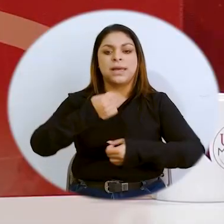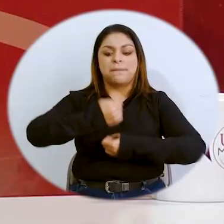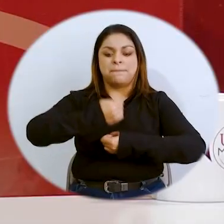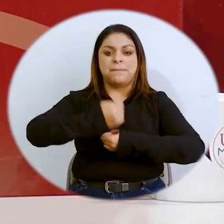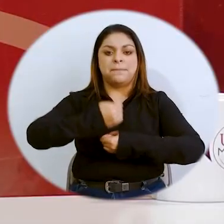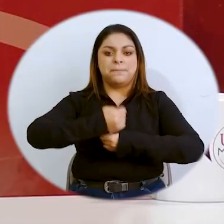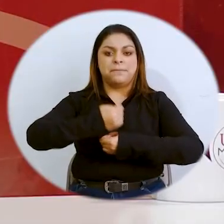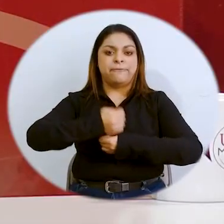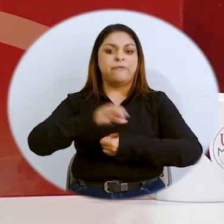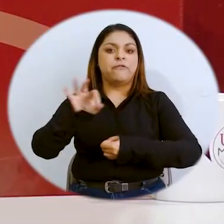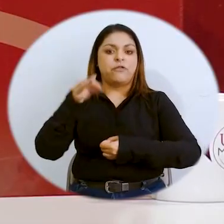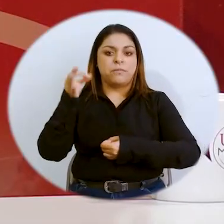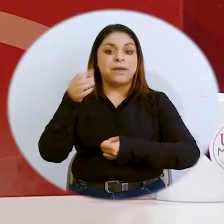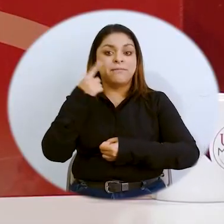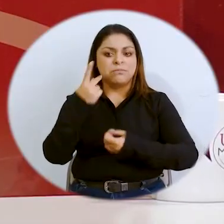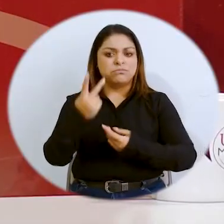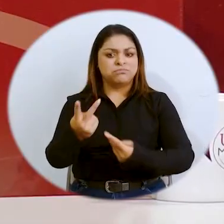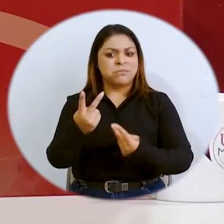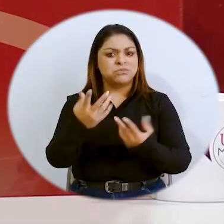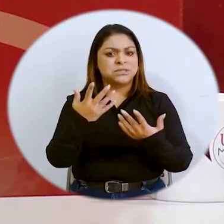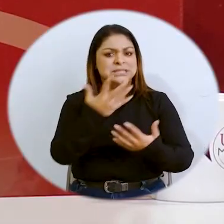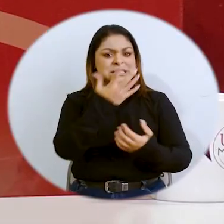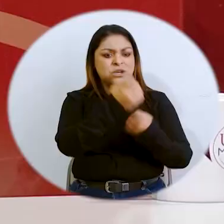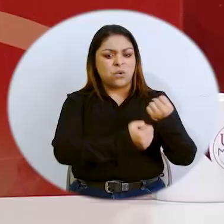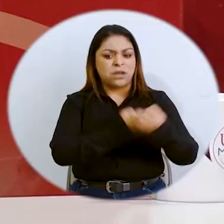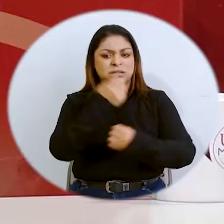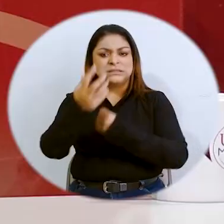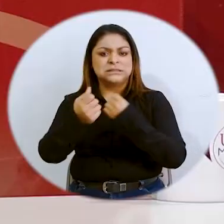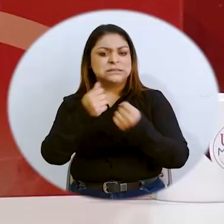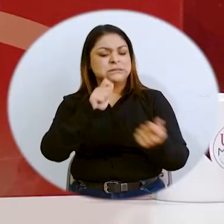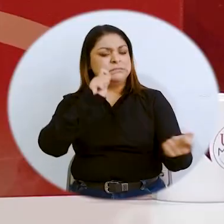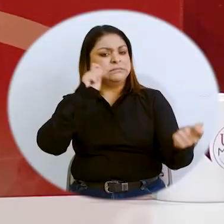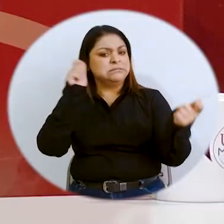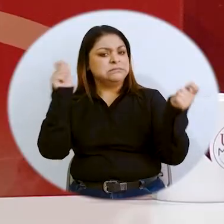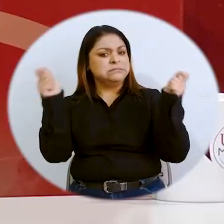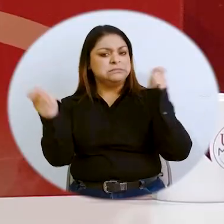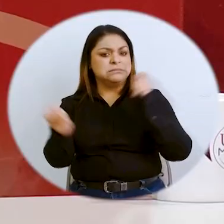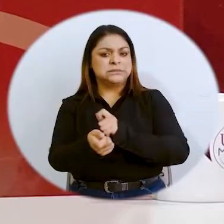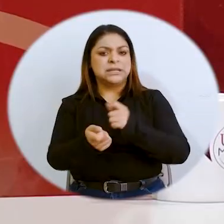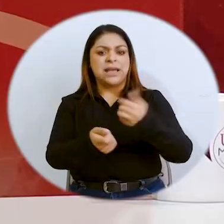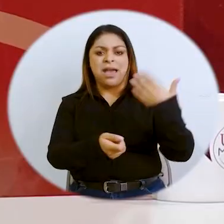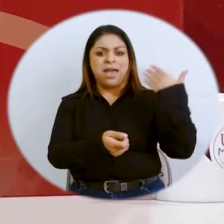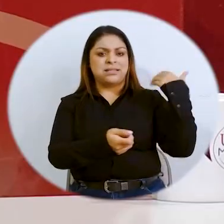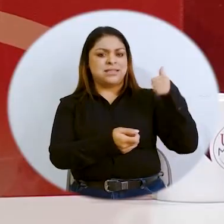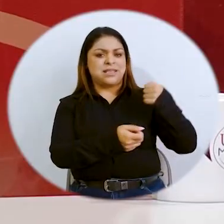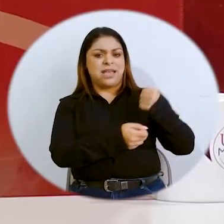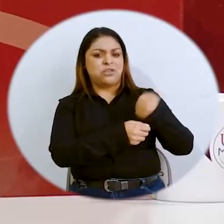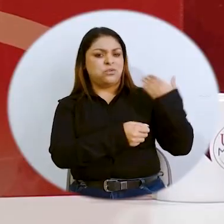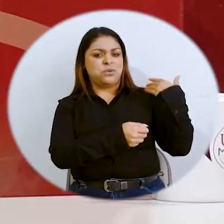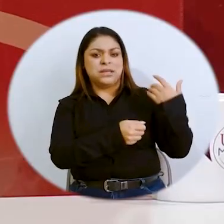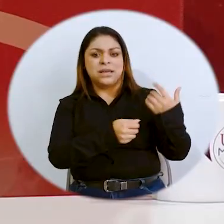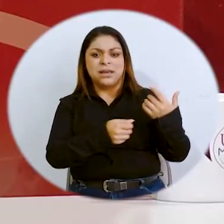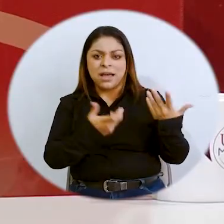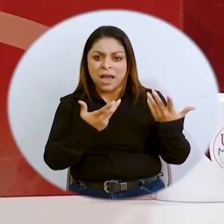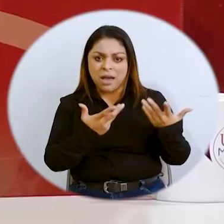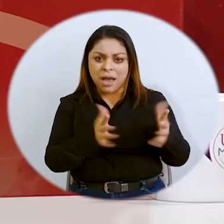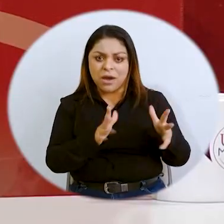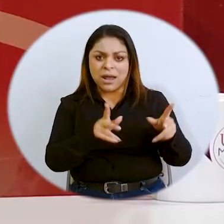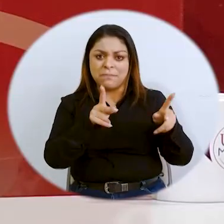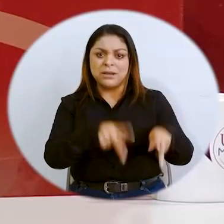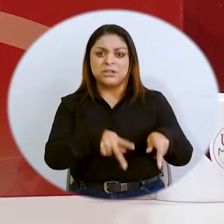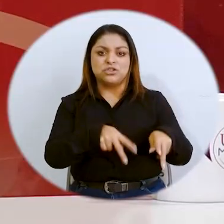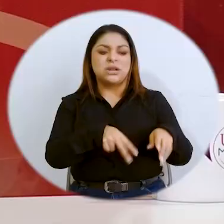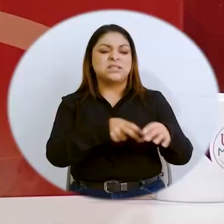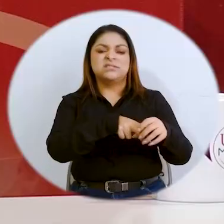mercado laboral y observamos que en 5 años ya este cambio es significativo. Es decir, en los últimos 5 o 10 años la cantidad de personas que se salen